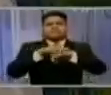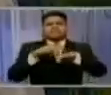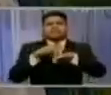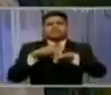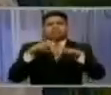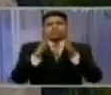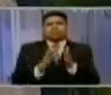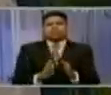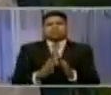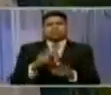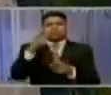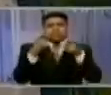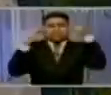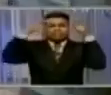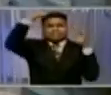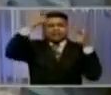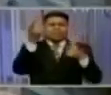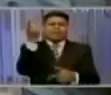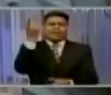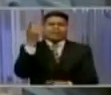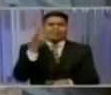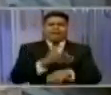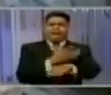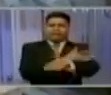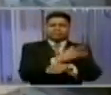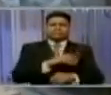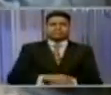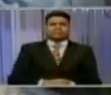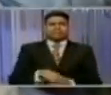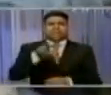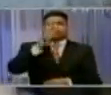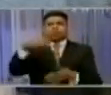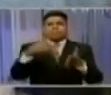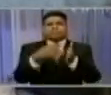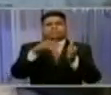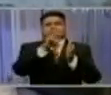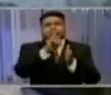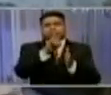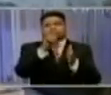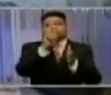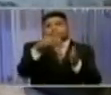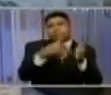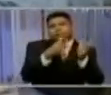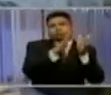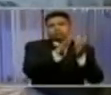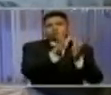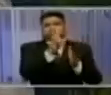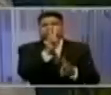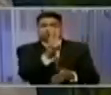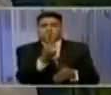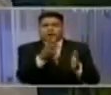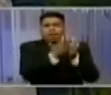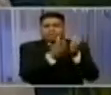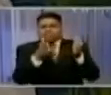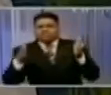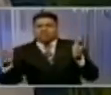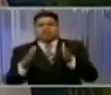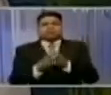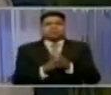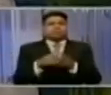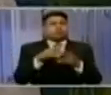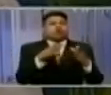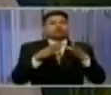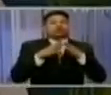Hugo Chávez desde el año 2002 en adelante, y le tocó enfrentar los sabotajes, el golpe de Estado,